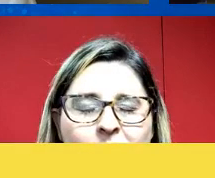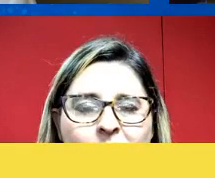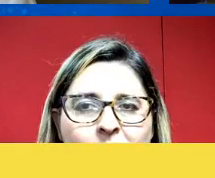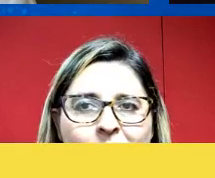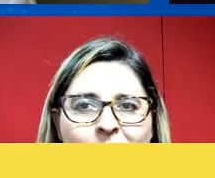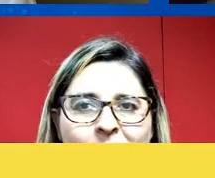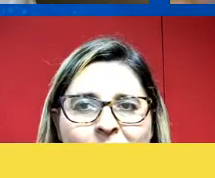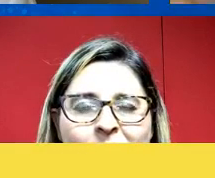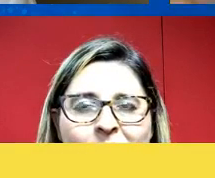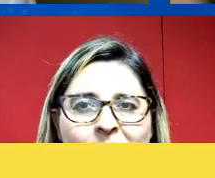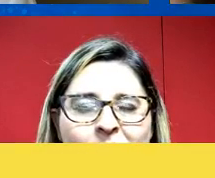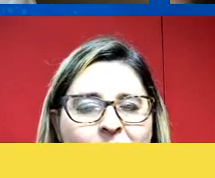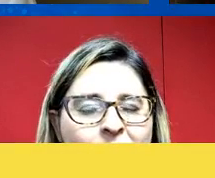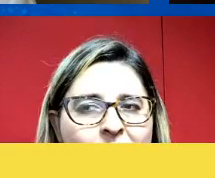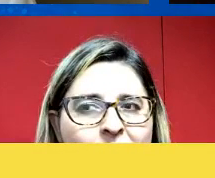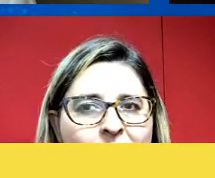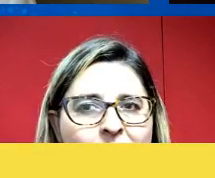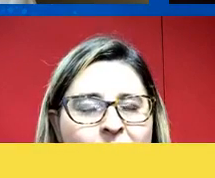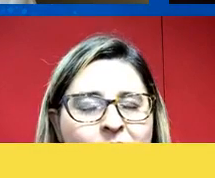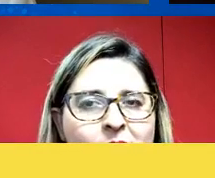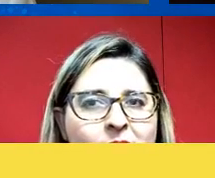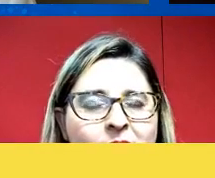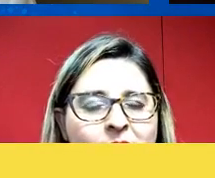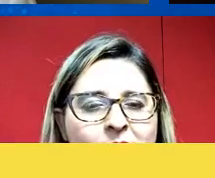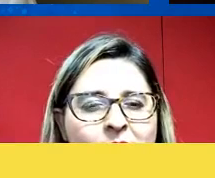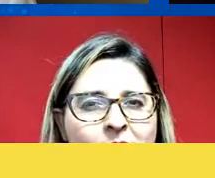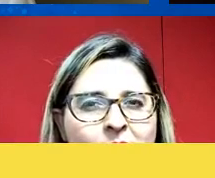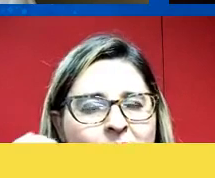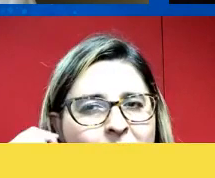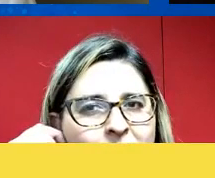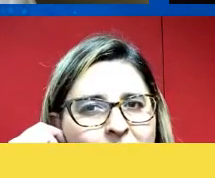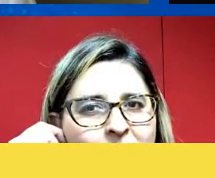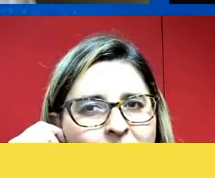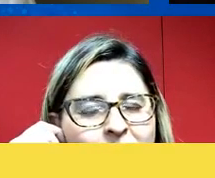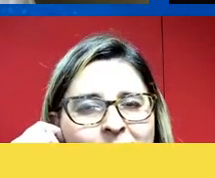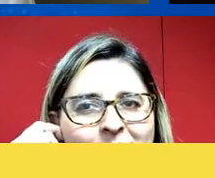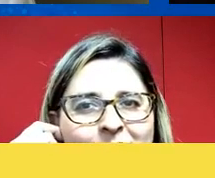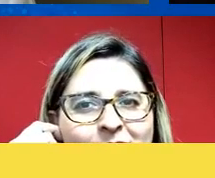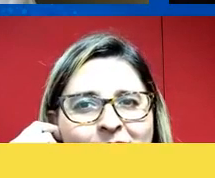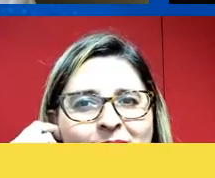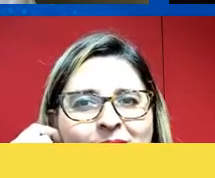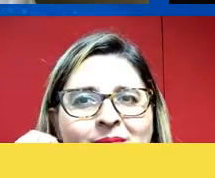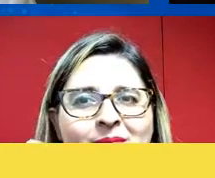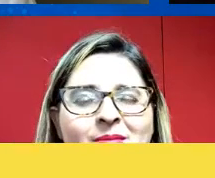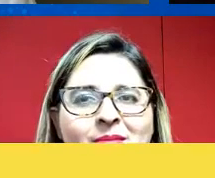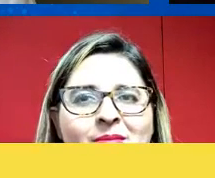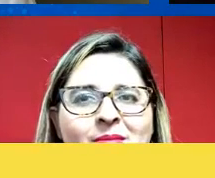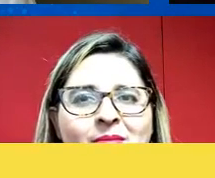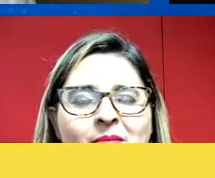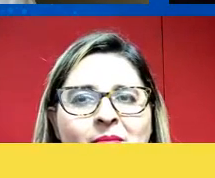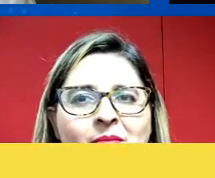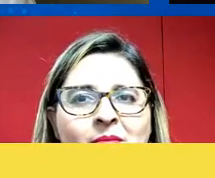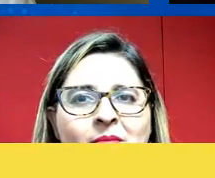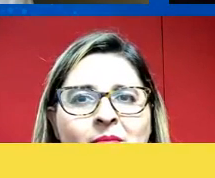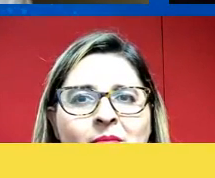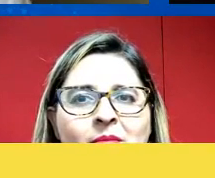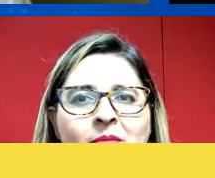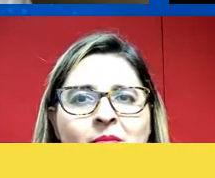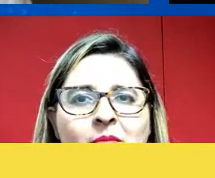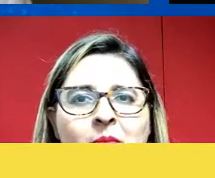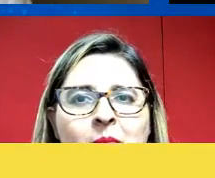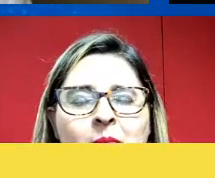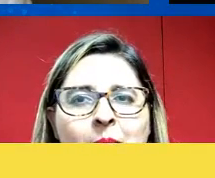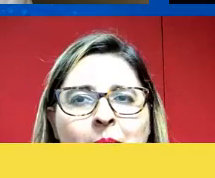la ecuación de la astronomía, las civilizaciones, la posibilidad que existe de que